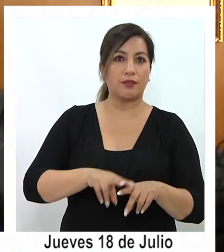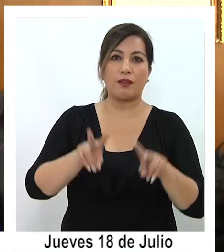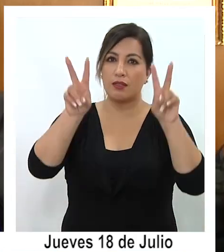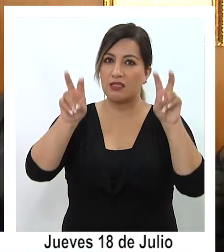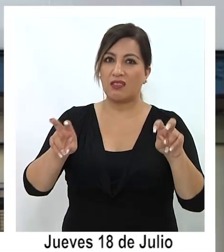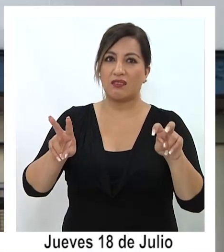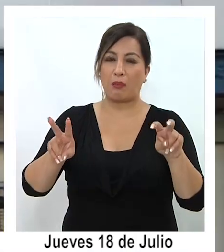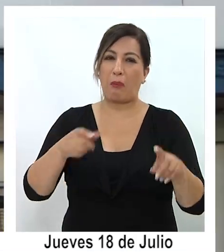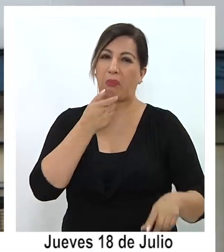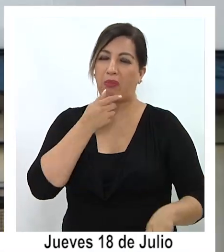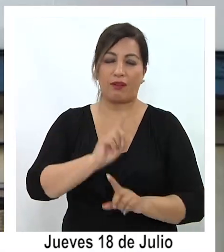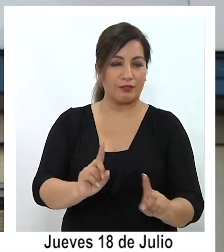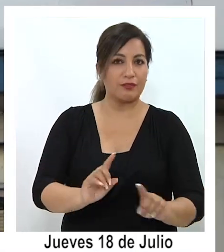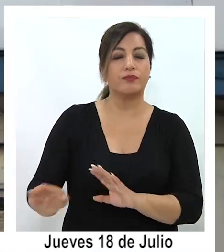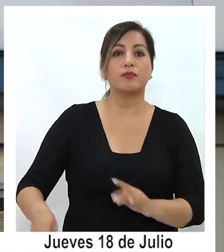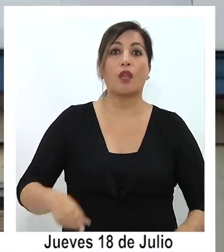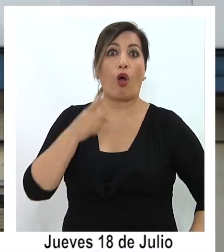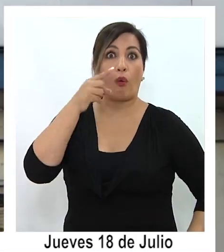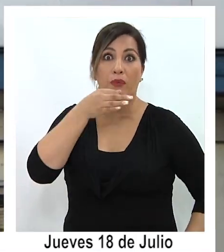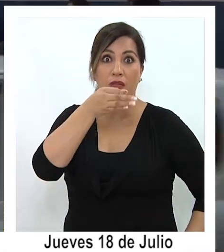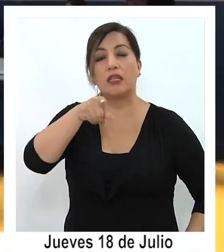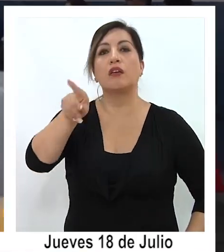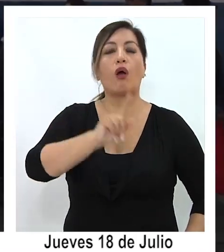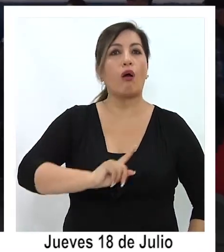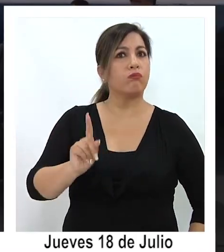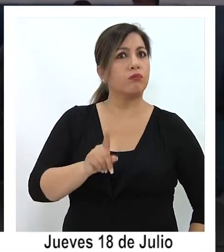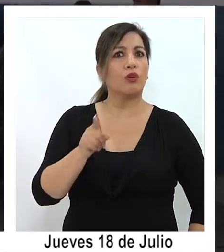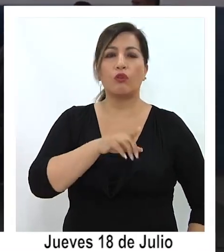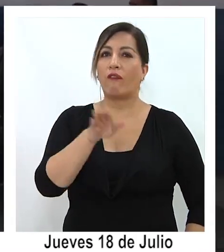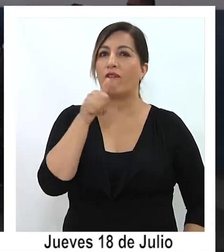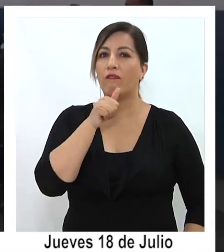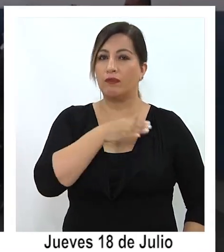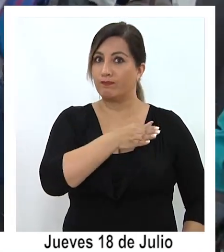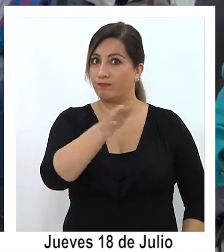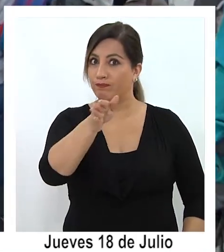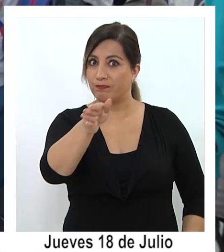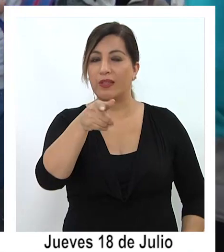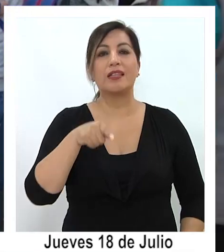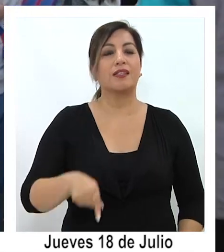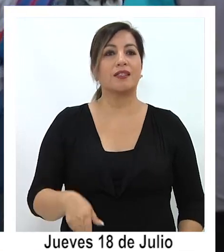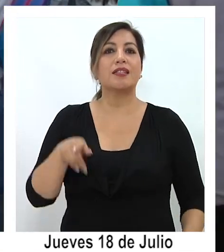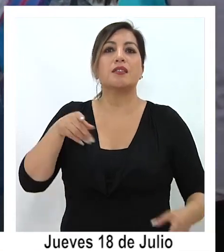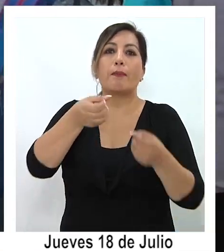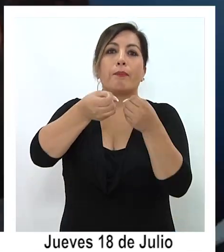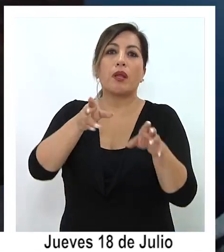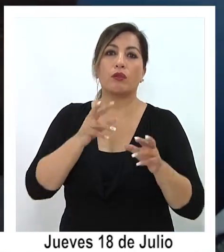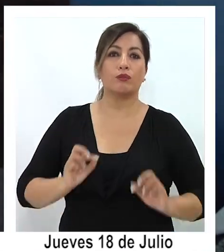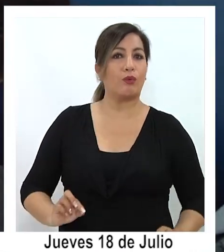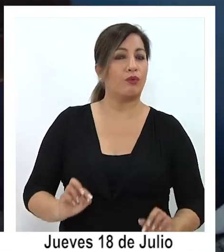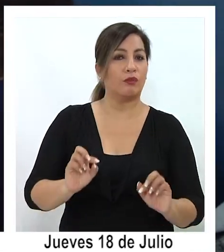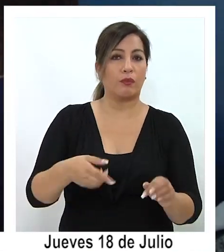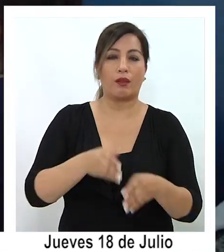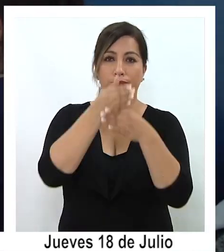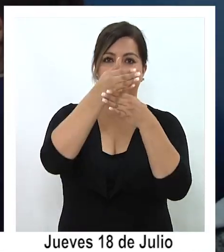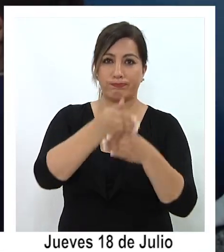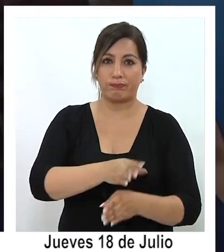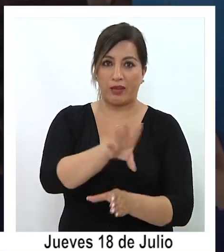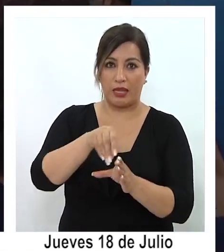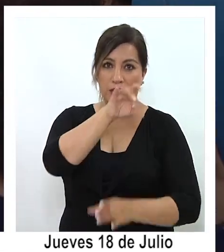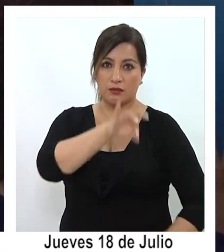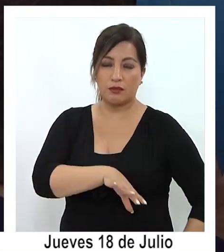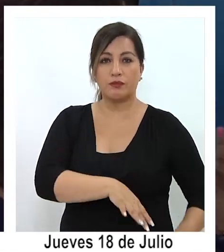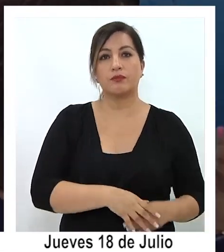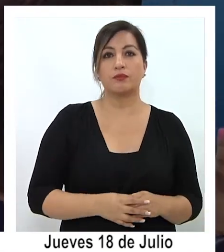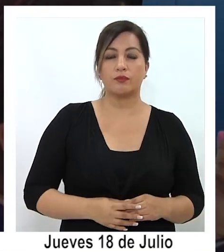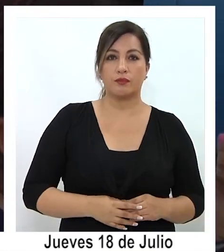tema a la chacota. Señala la autoridad que quienes no acudieron a ser parte del proceso pierden la oportunidad de permanecer en